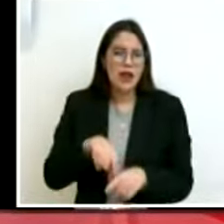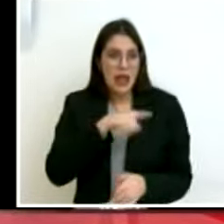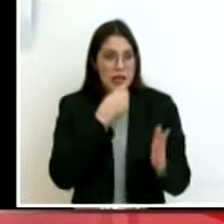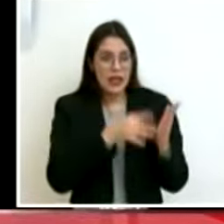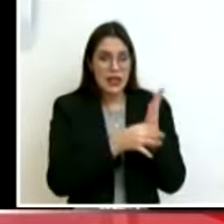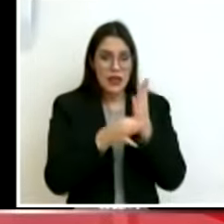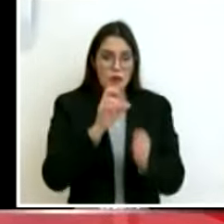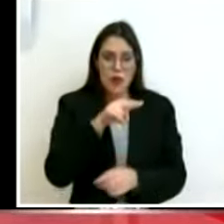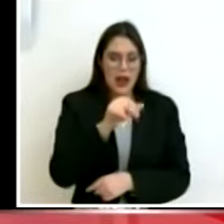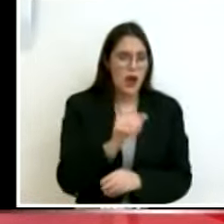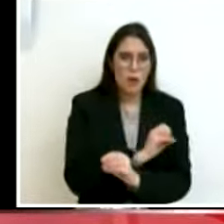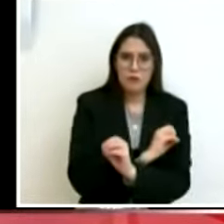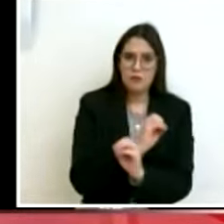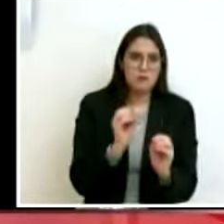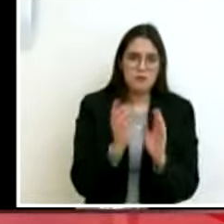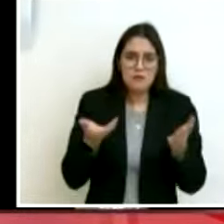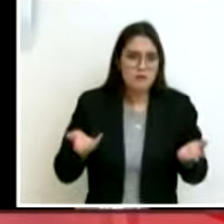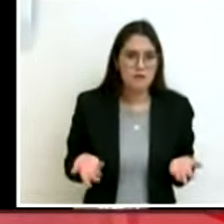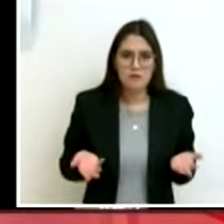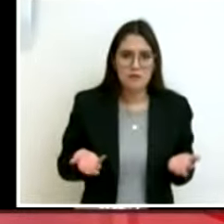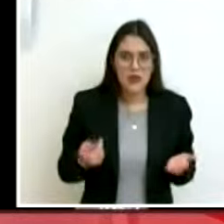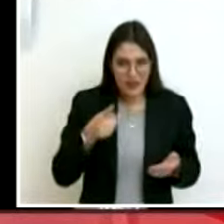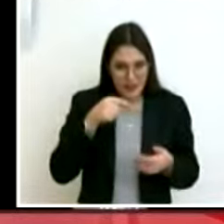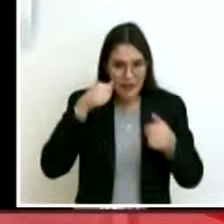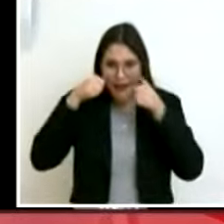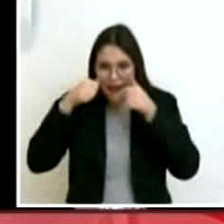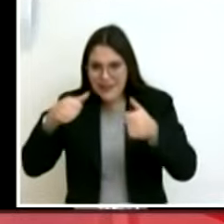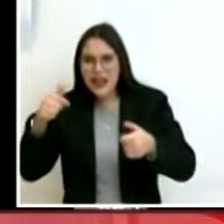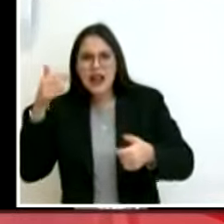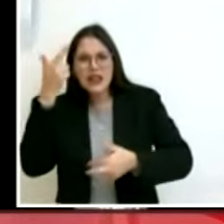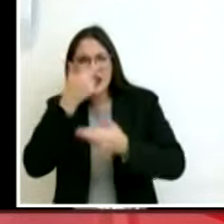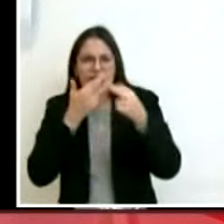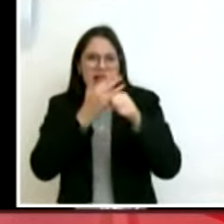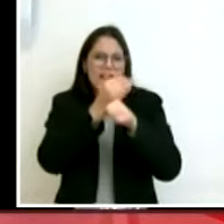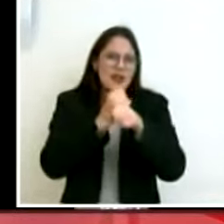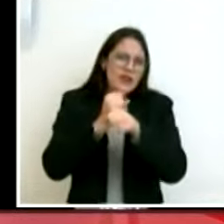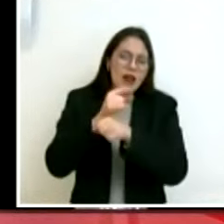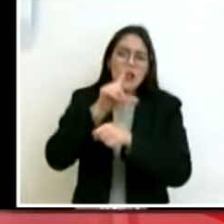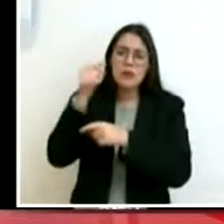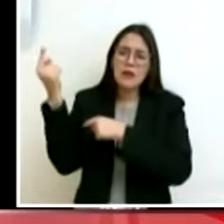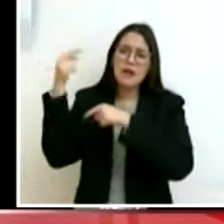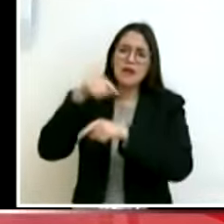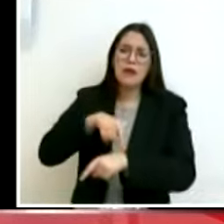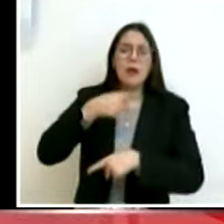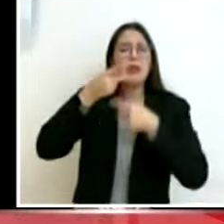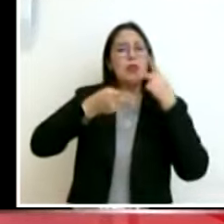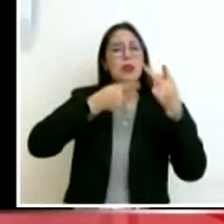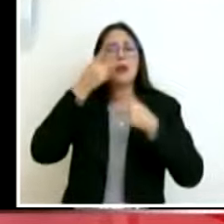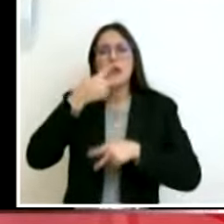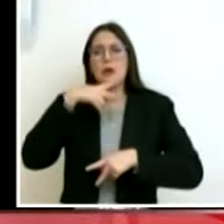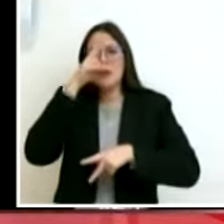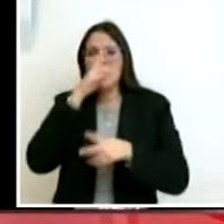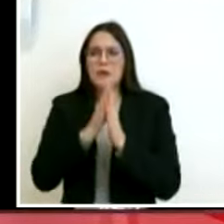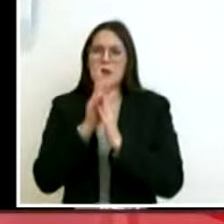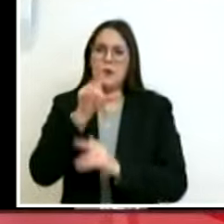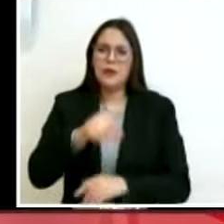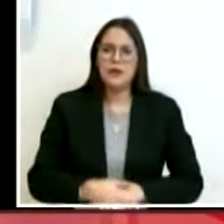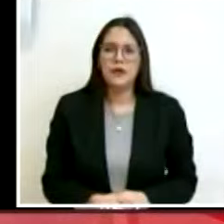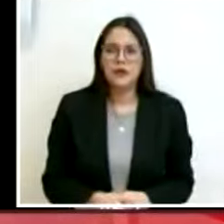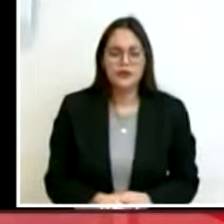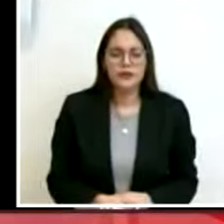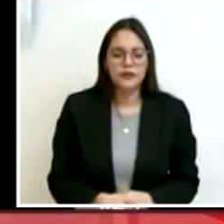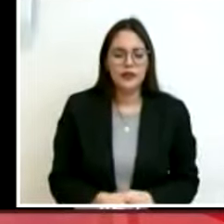Morena. Pongan atención, infórmense antes de venir a hacer el ridículo. Se